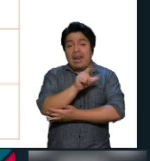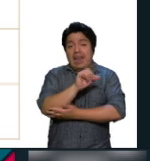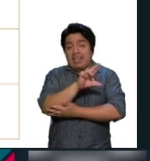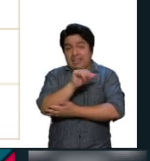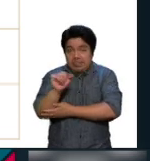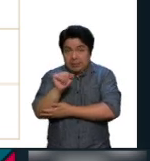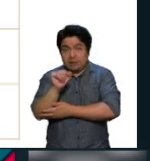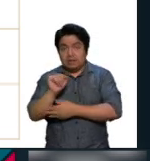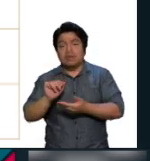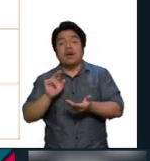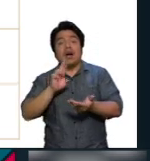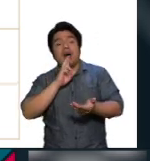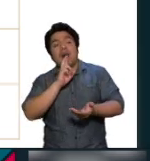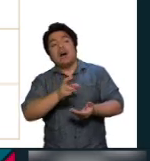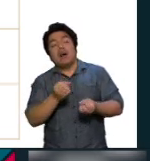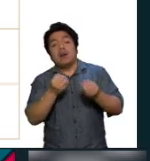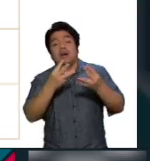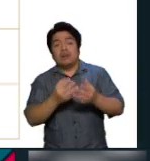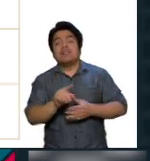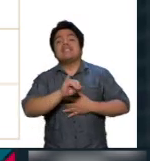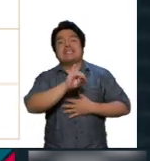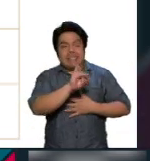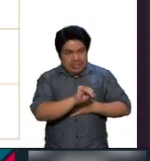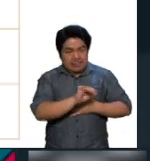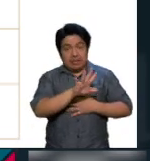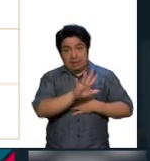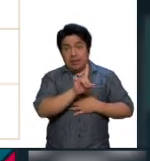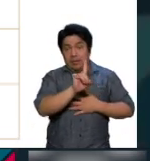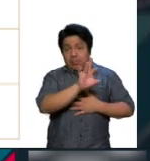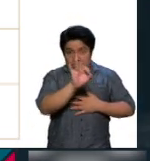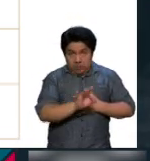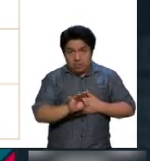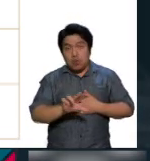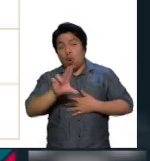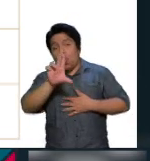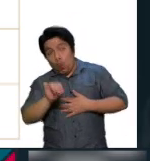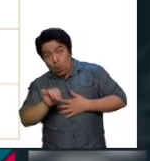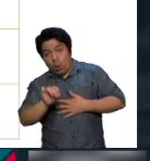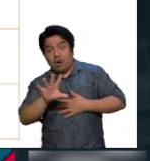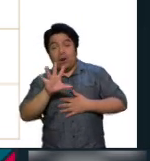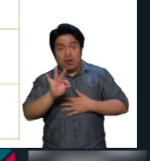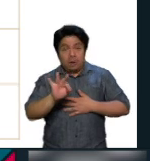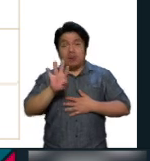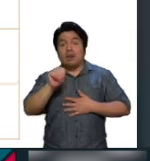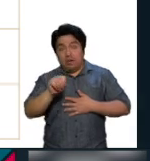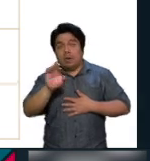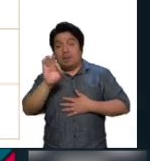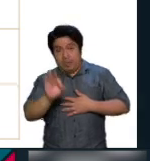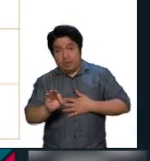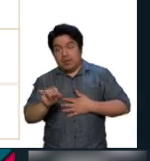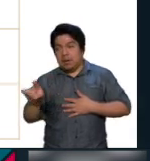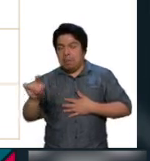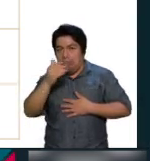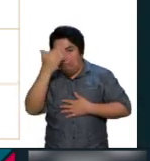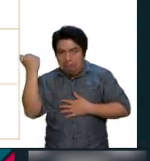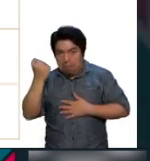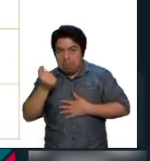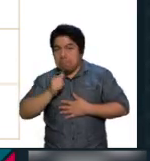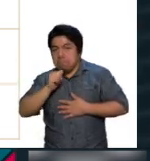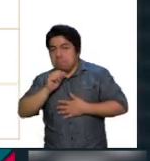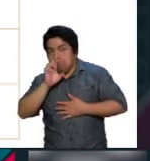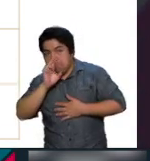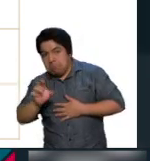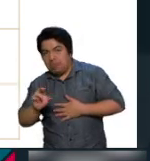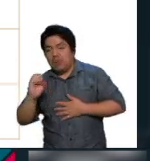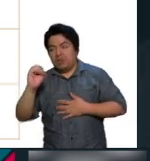Motecnia obtuvo como resultado sí con 51%, no con el 49% y no sabe o no contestó